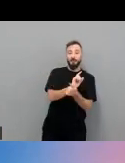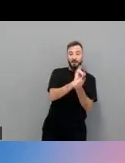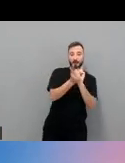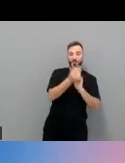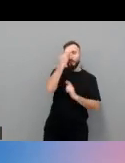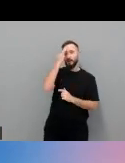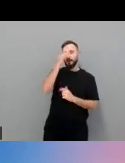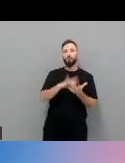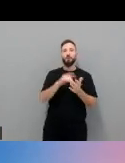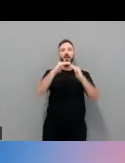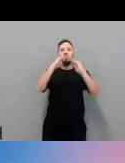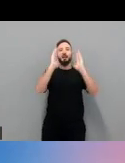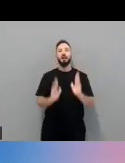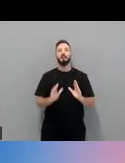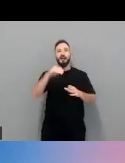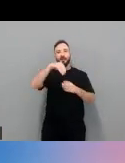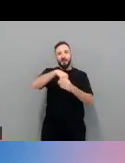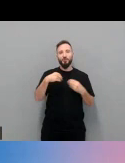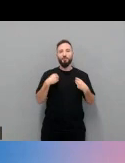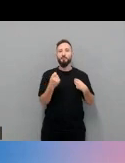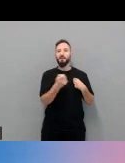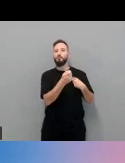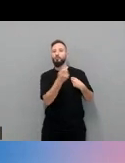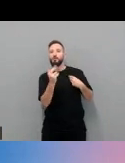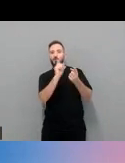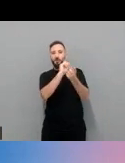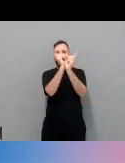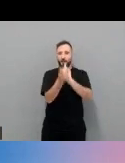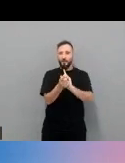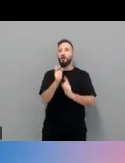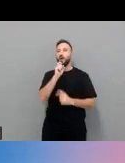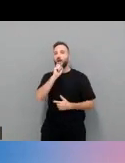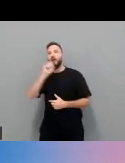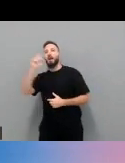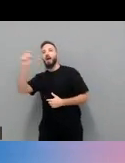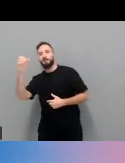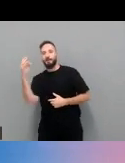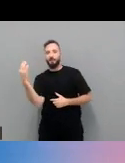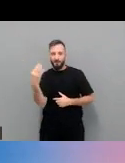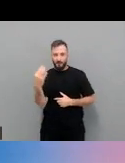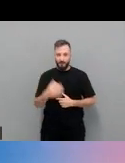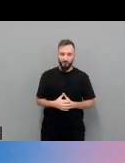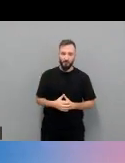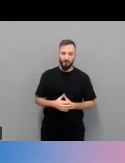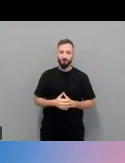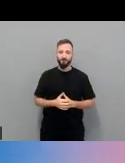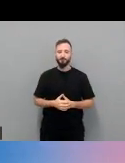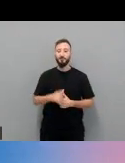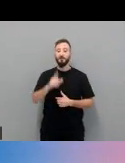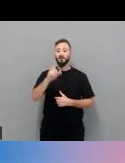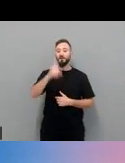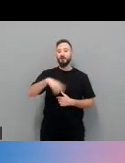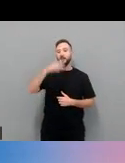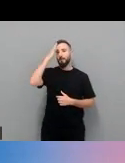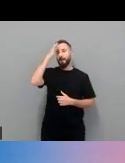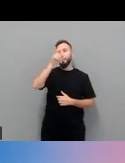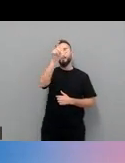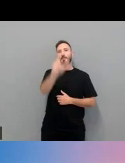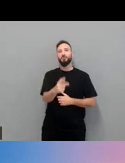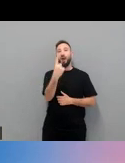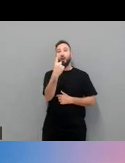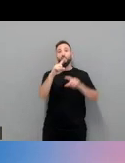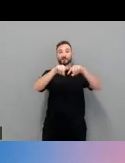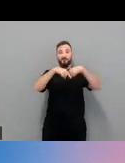número de habitantes del domicilio empadronados, pues tengo que comunicarlo en 30 días. O que de repente uno de los miembros de la unidad